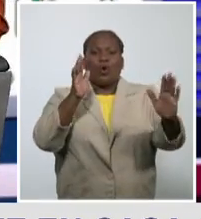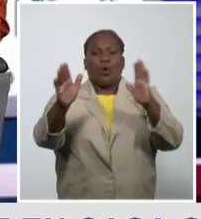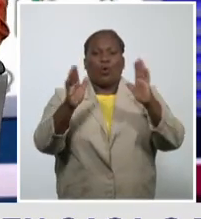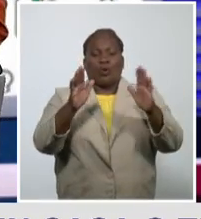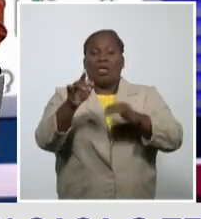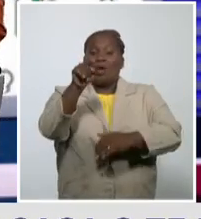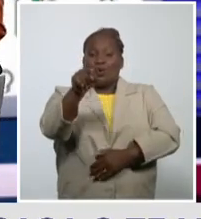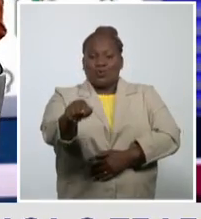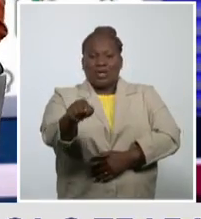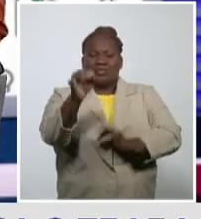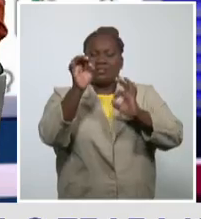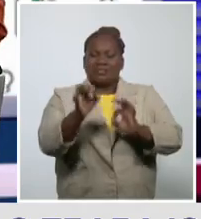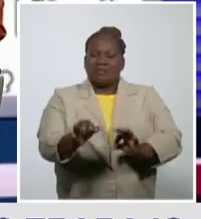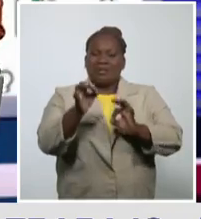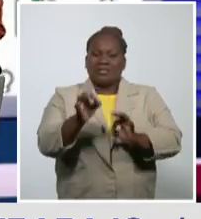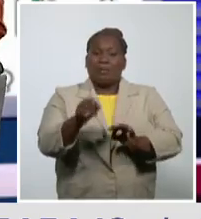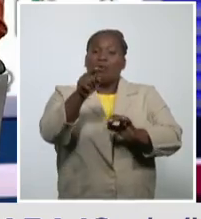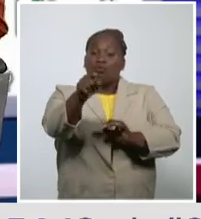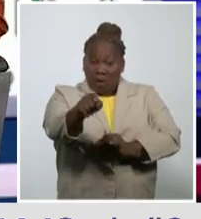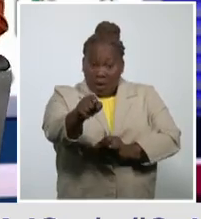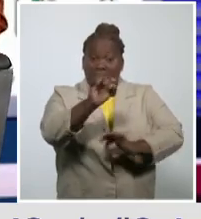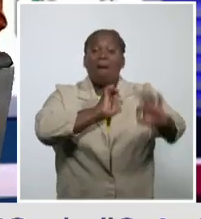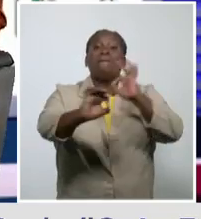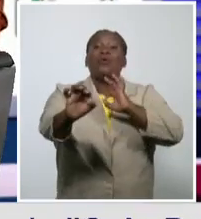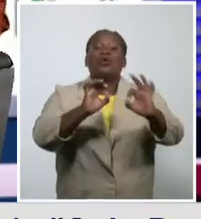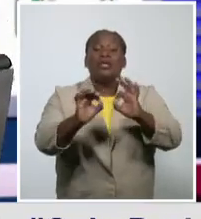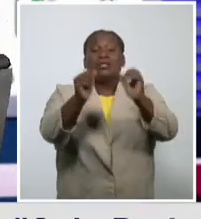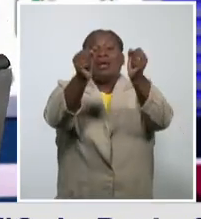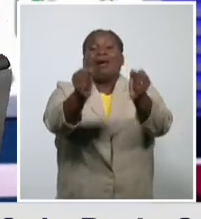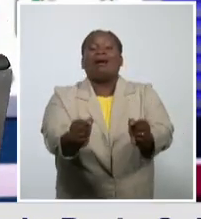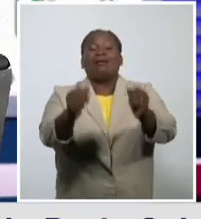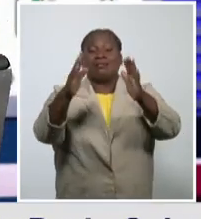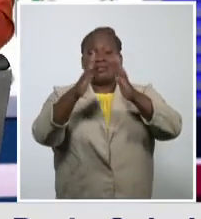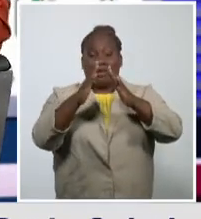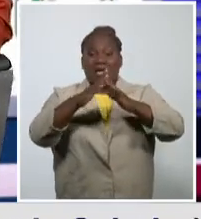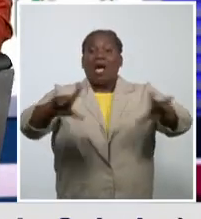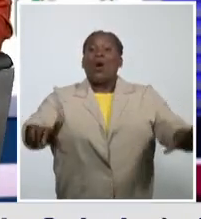como siempre, el llamado a que se proteja, a que se quede en casa y a que cumpla